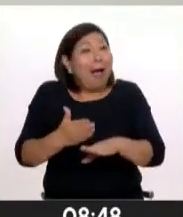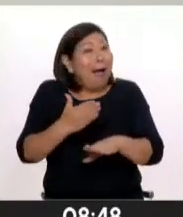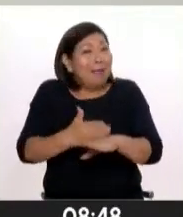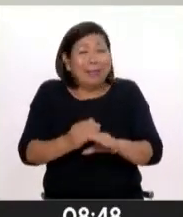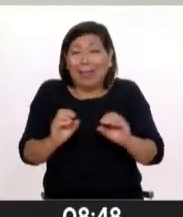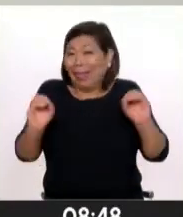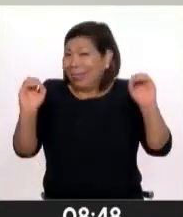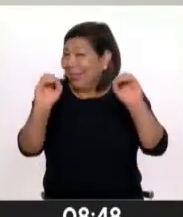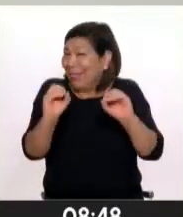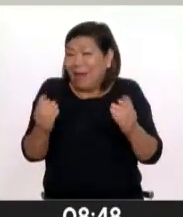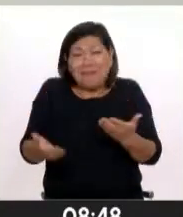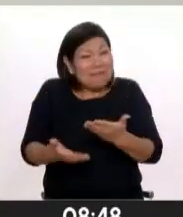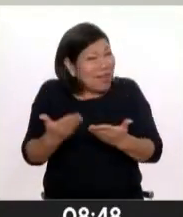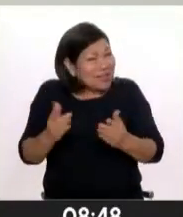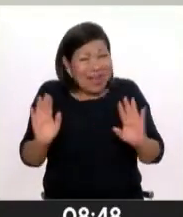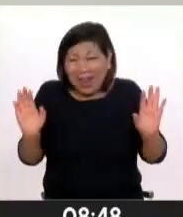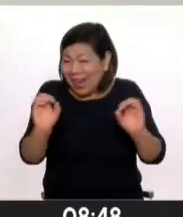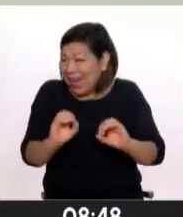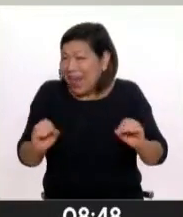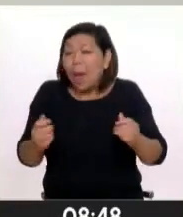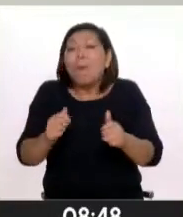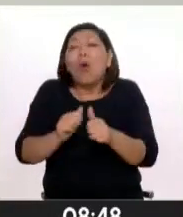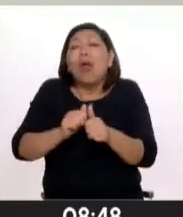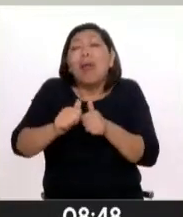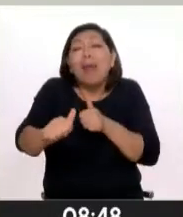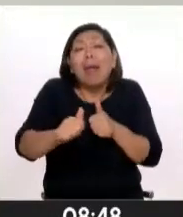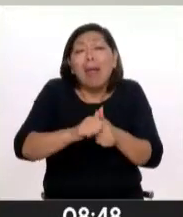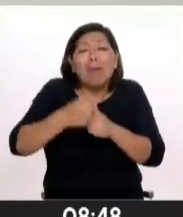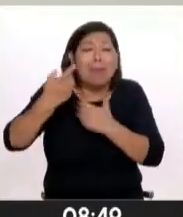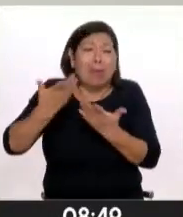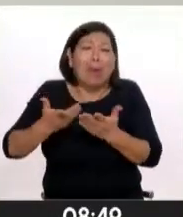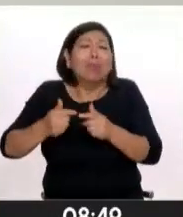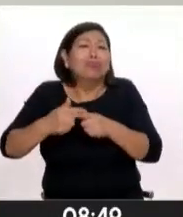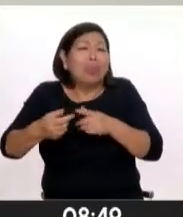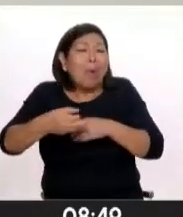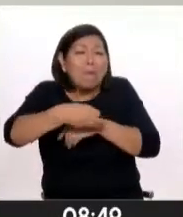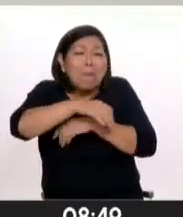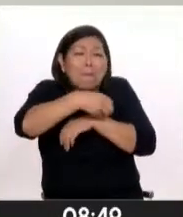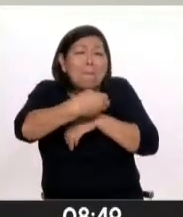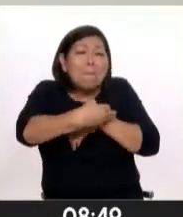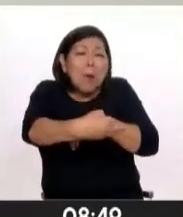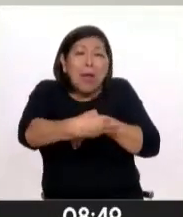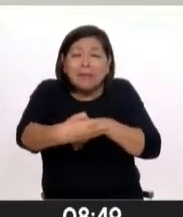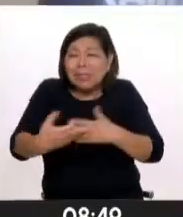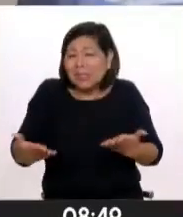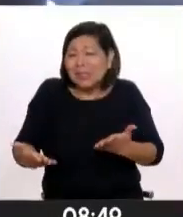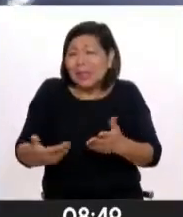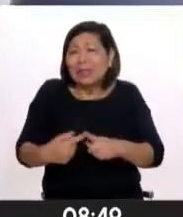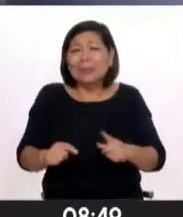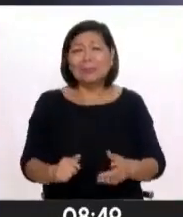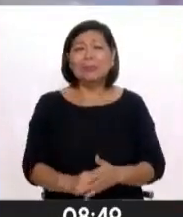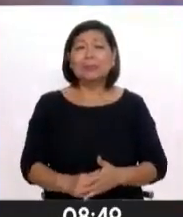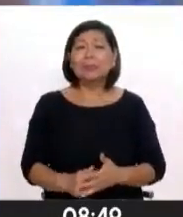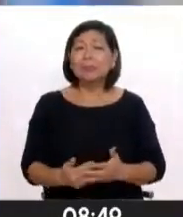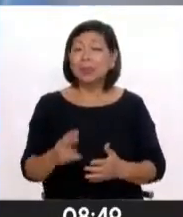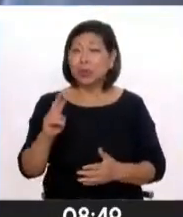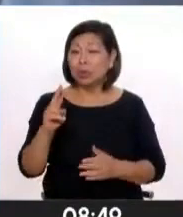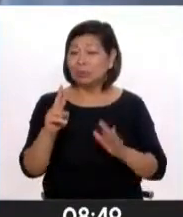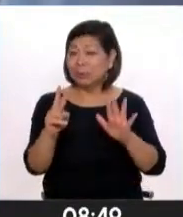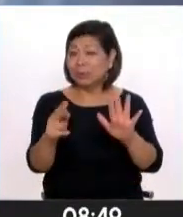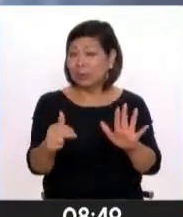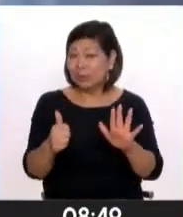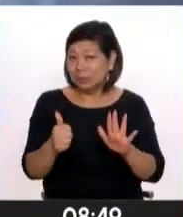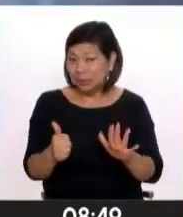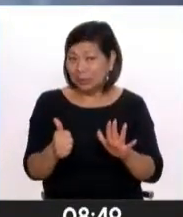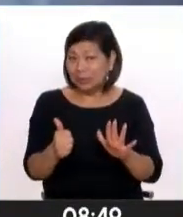manera fácil, ¿no? Por la distancia y lejanía a las capitales de provincia o las capitales de la región. Desde el